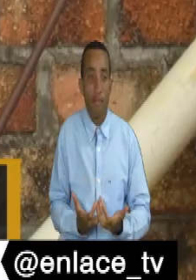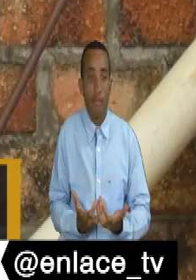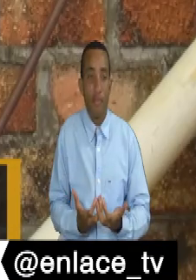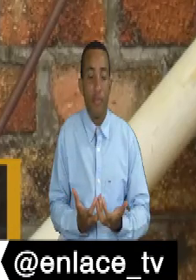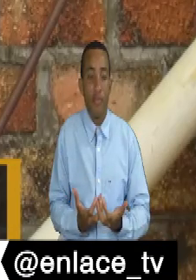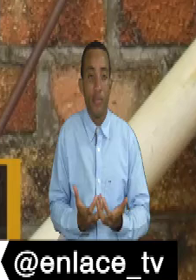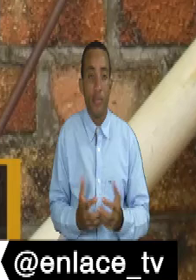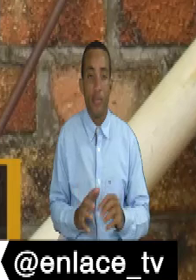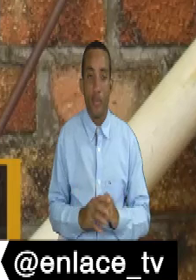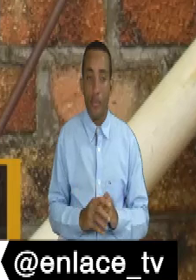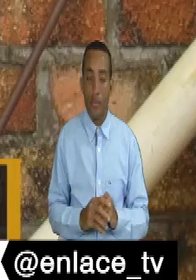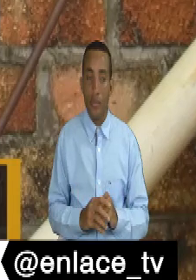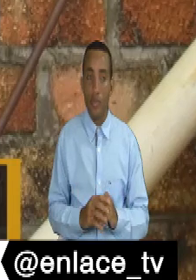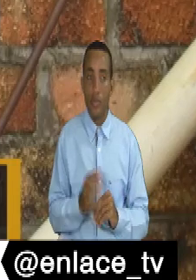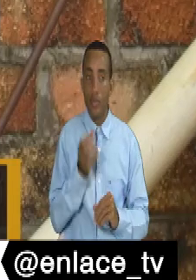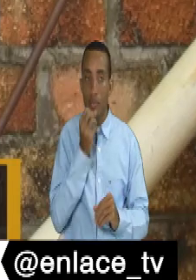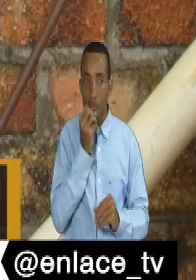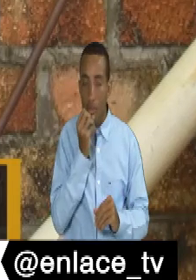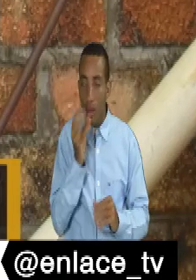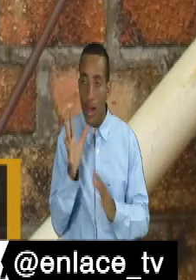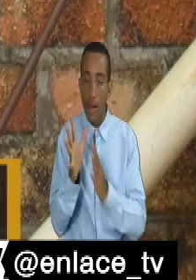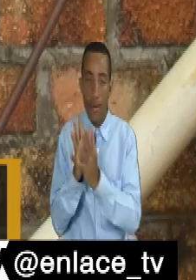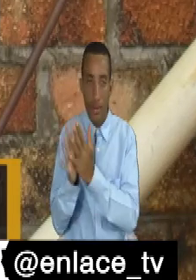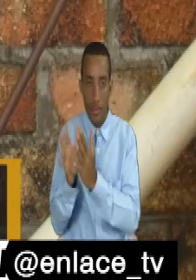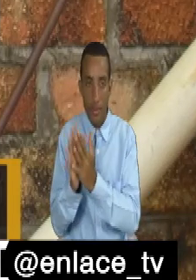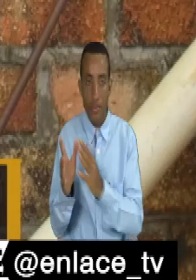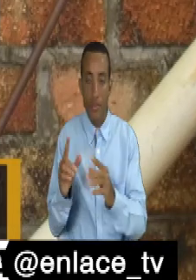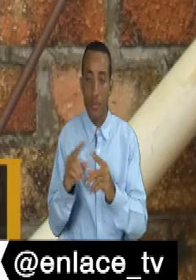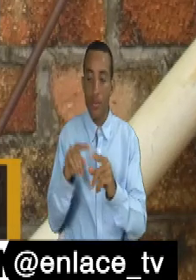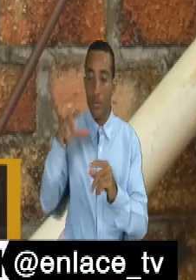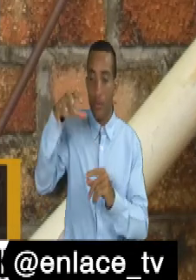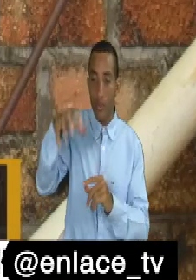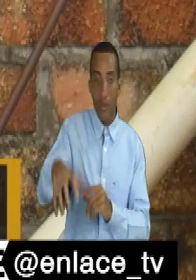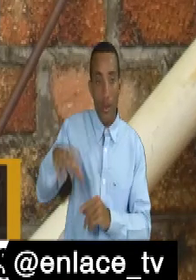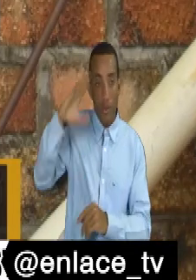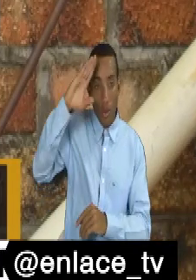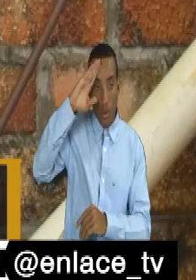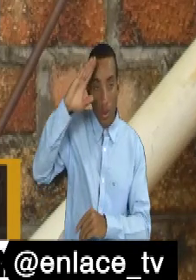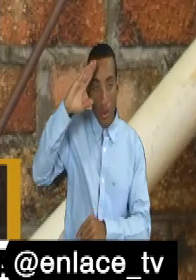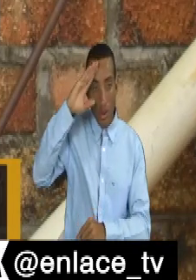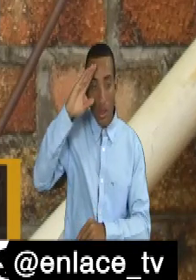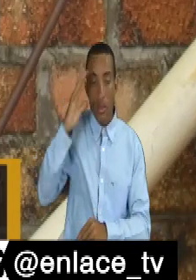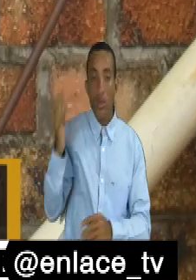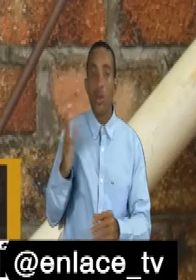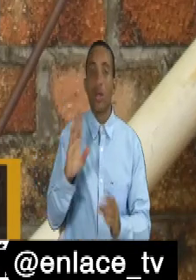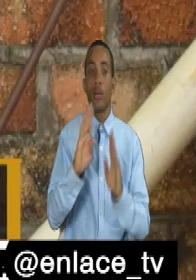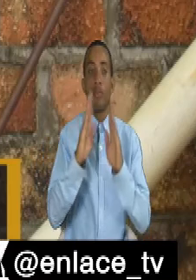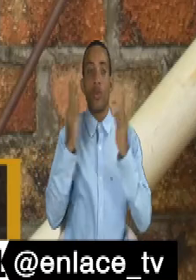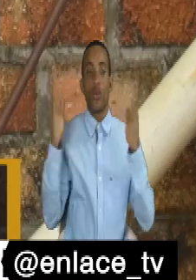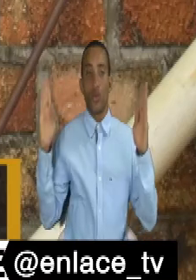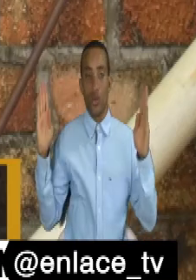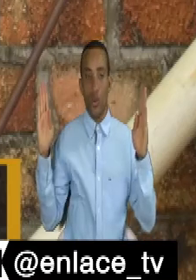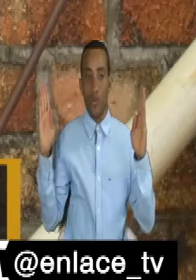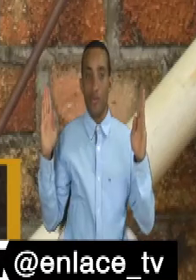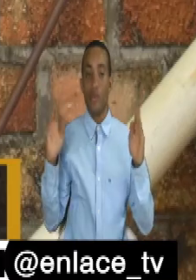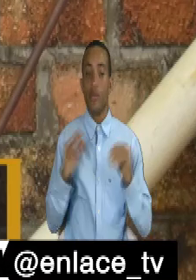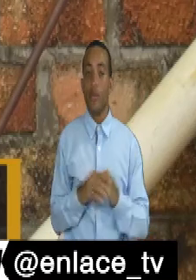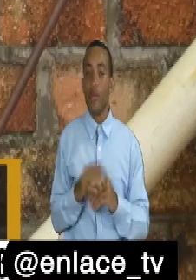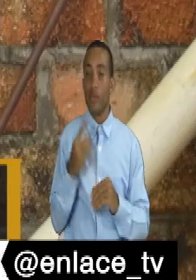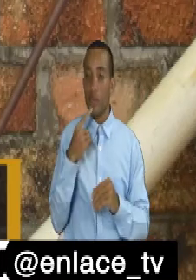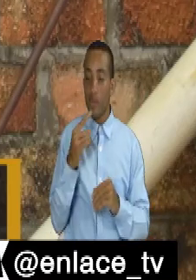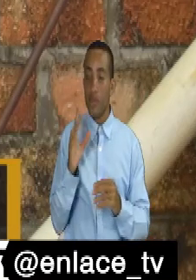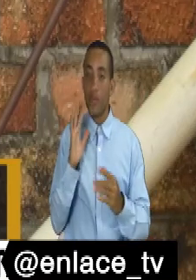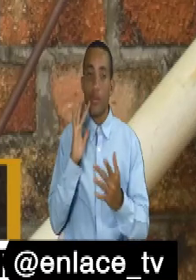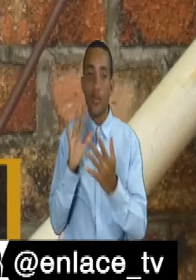procedimos a instaurar, a hacer el reporte en el CAI del Boston. Ahí nos comunicaron con la policía